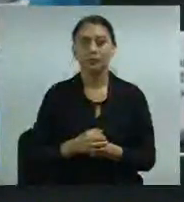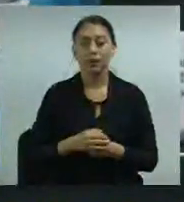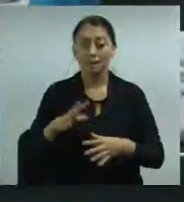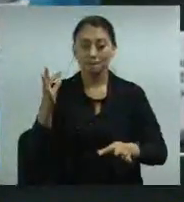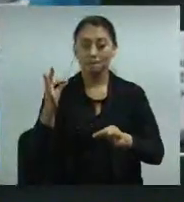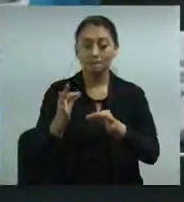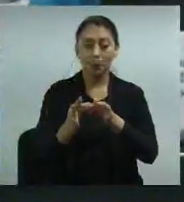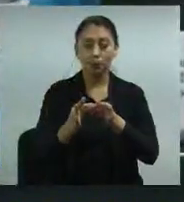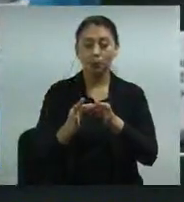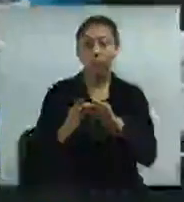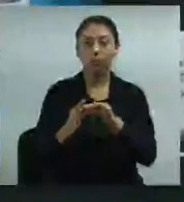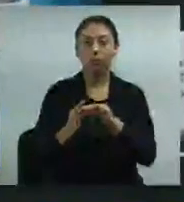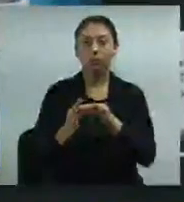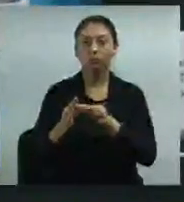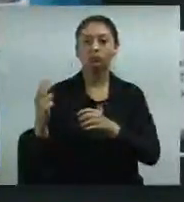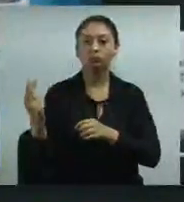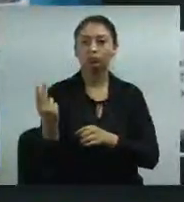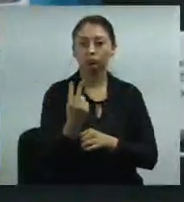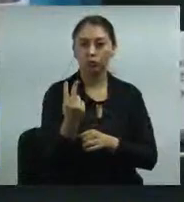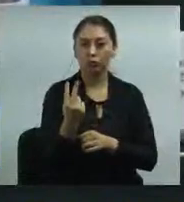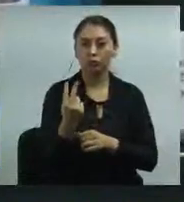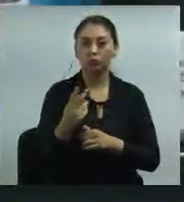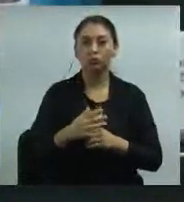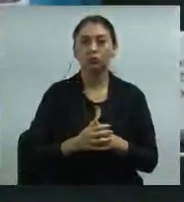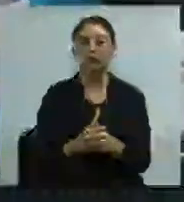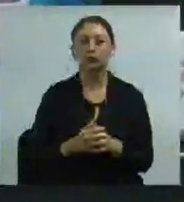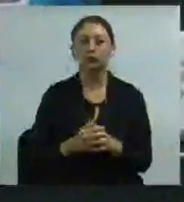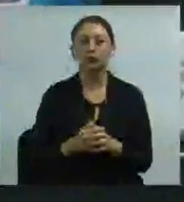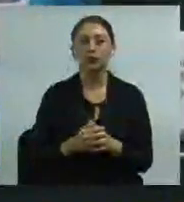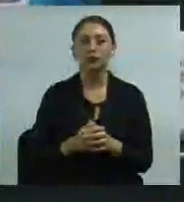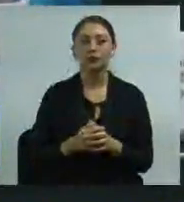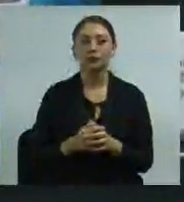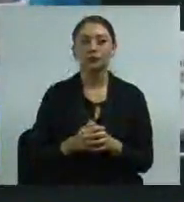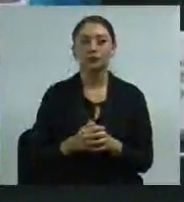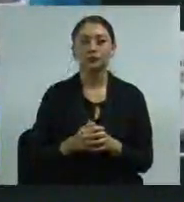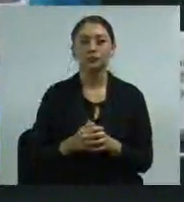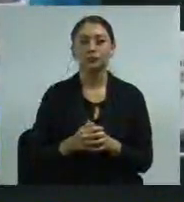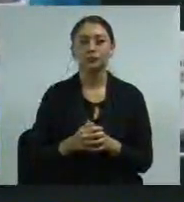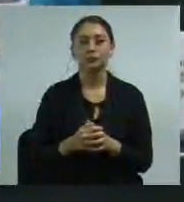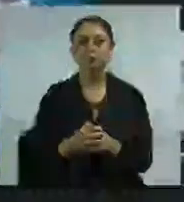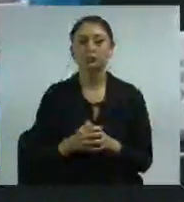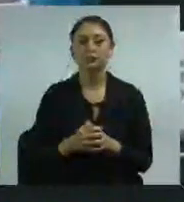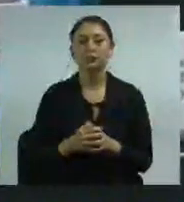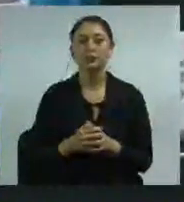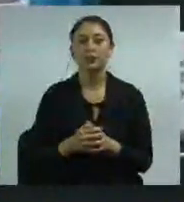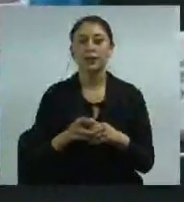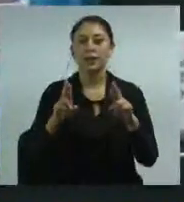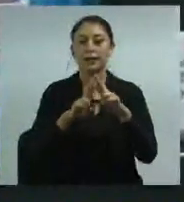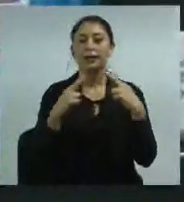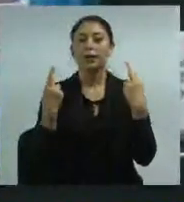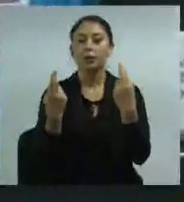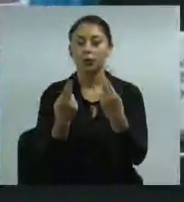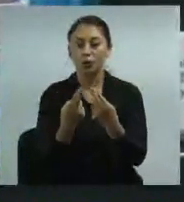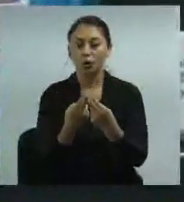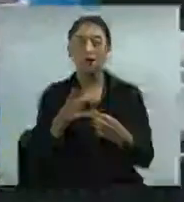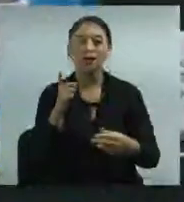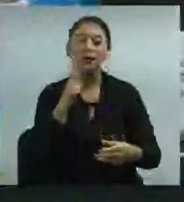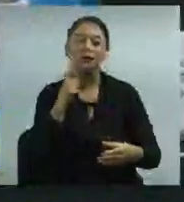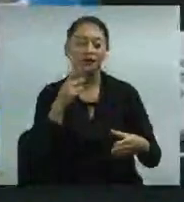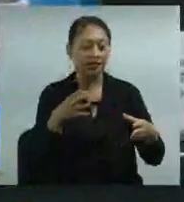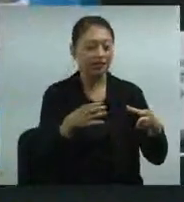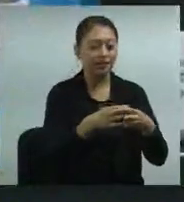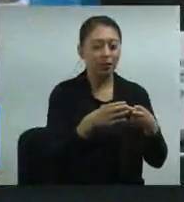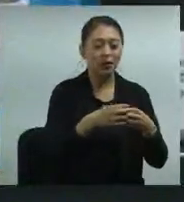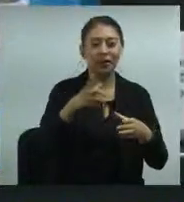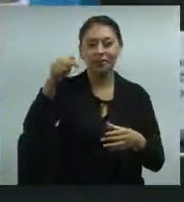Punto número 2 de la sesión de jefes de bloque programada